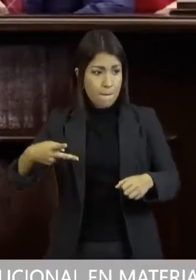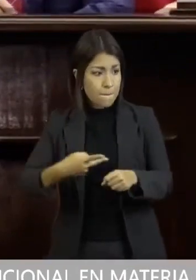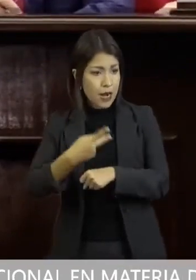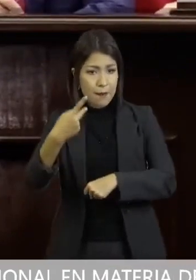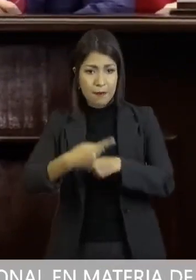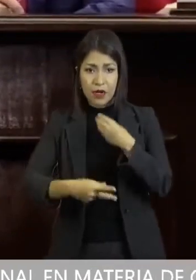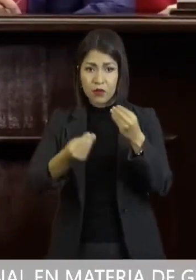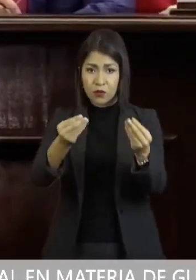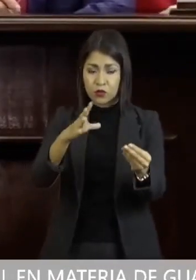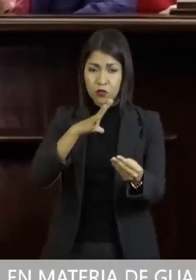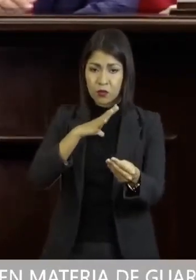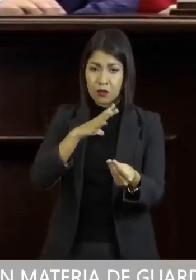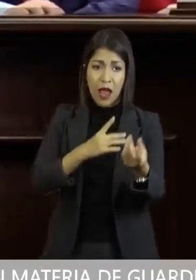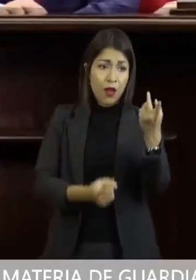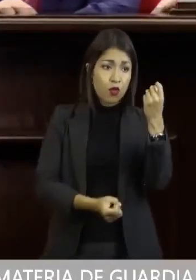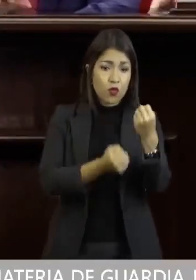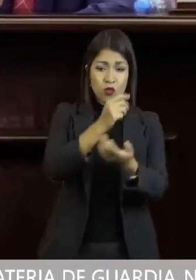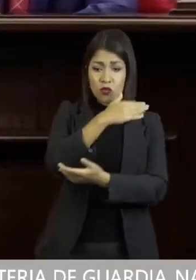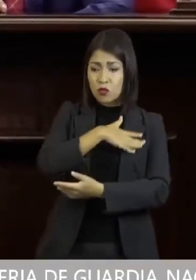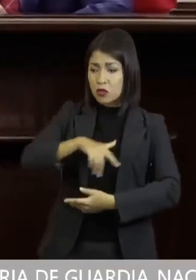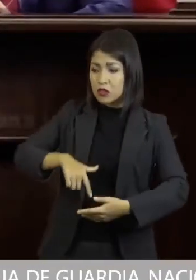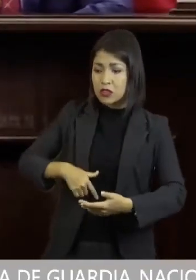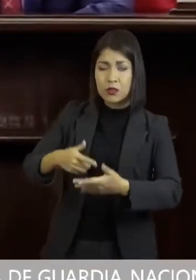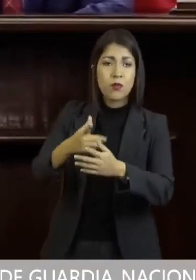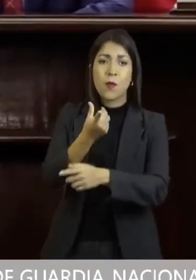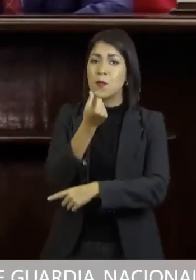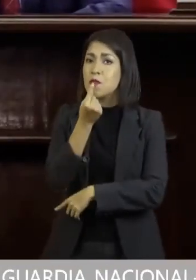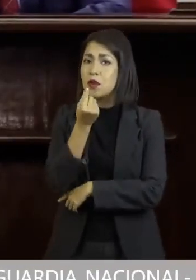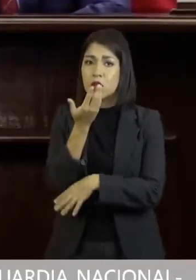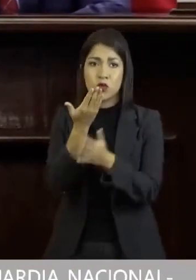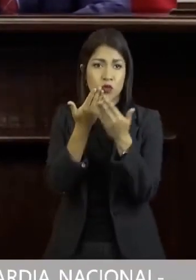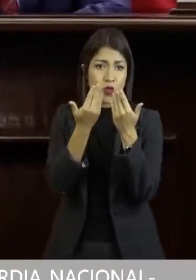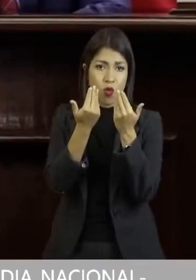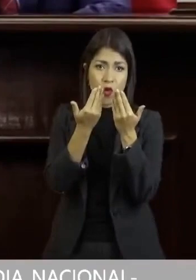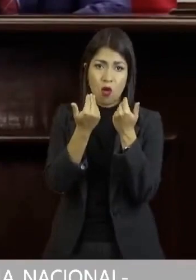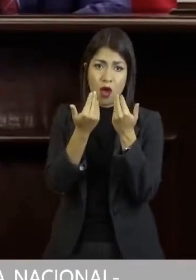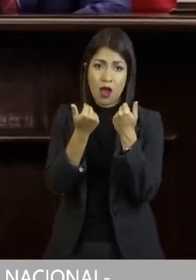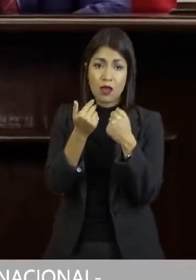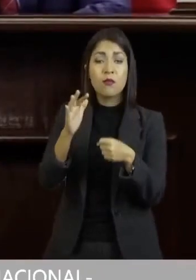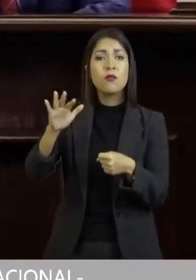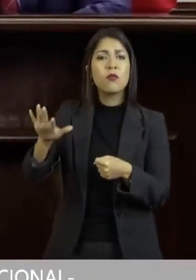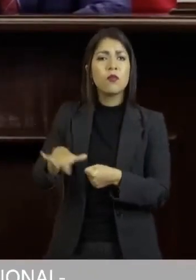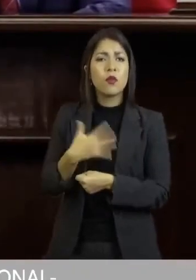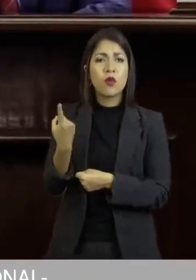que no tienen policías municipales, porque, y para serles honesto,